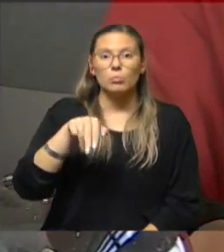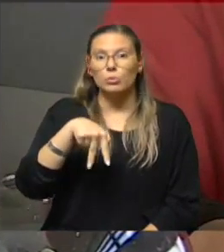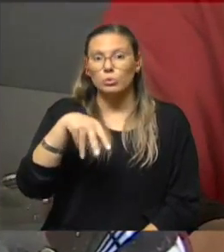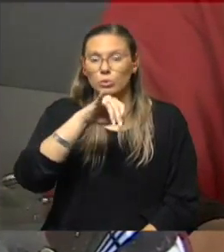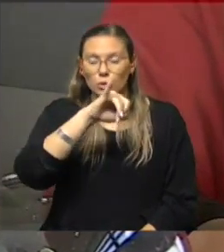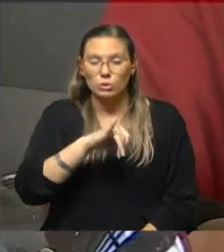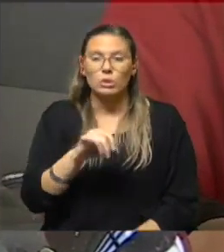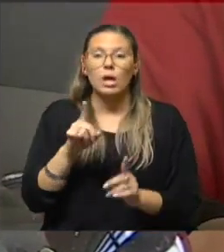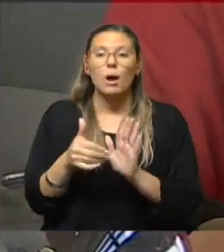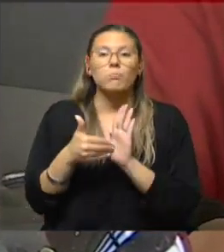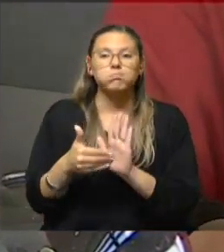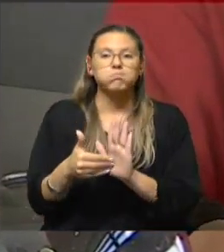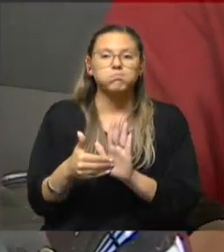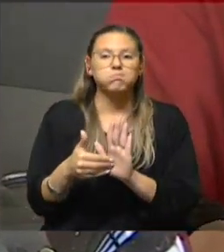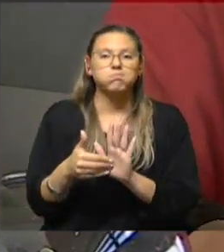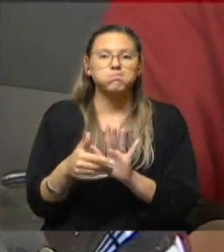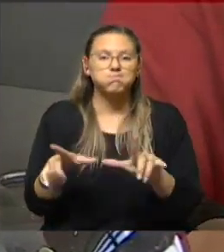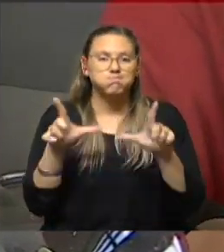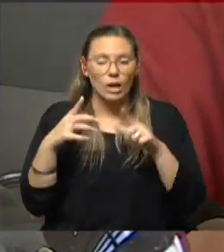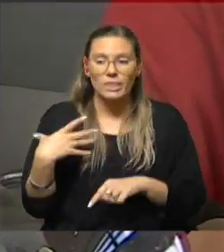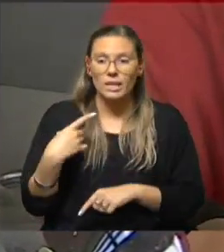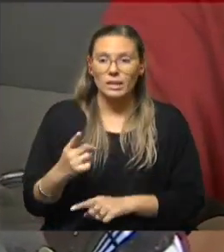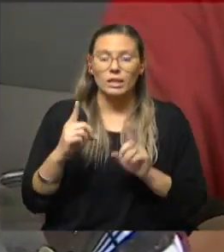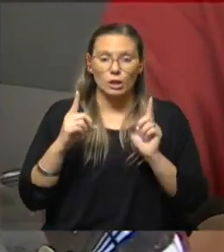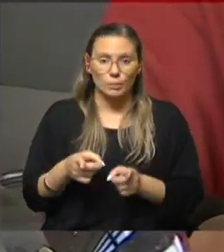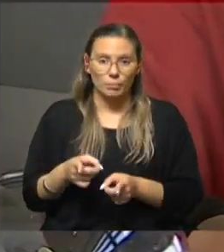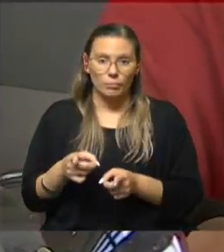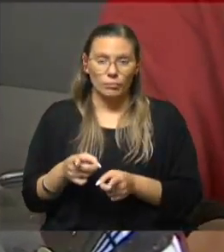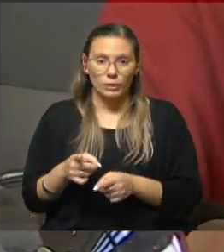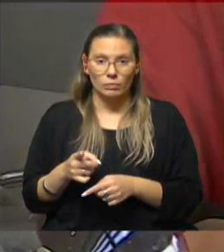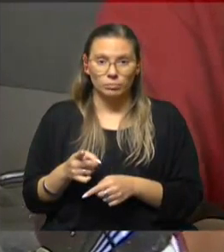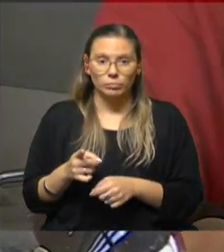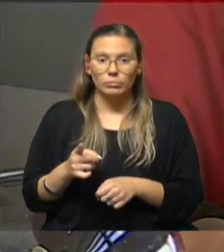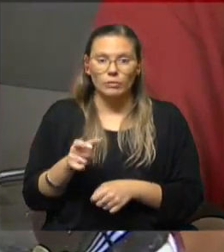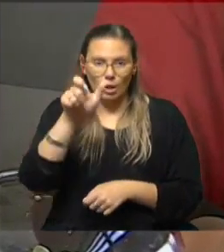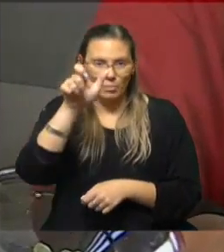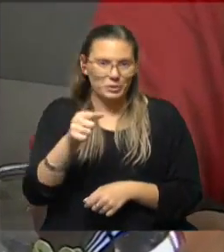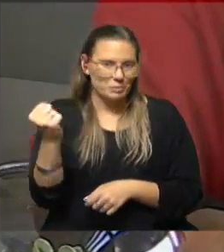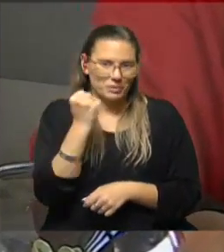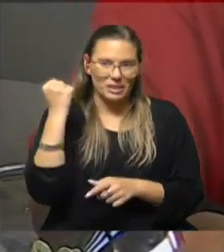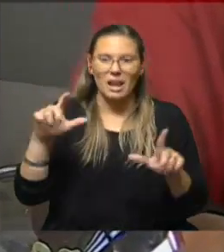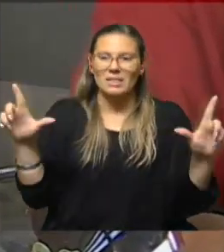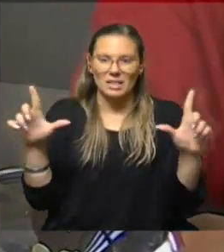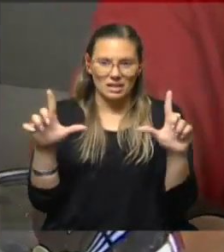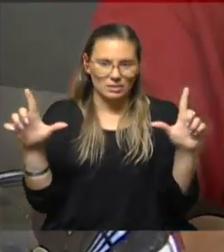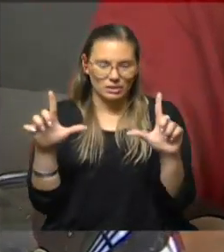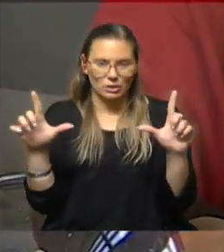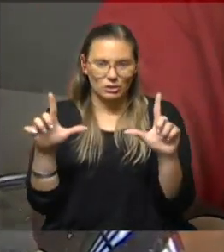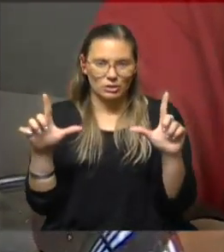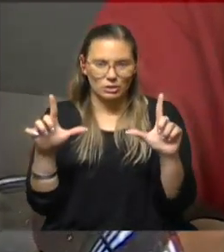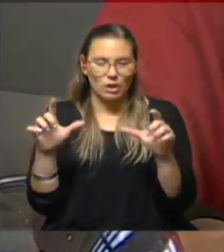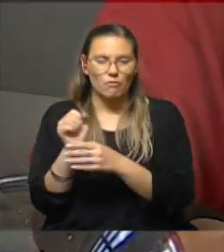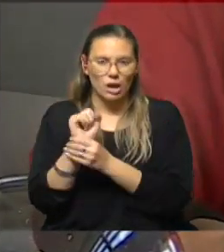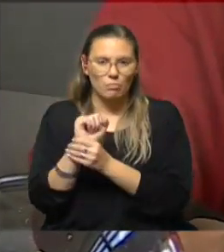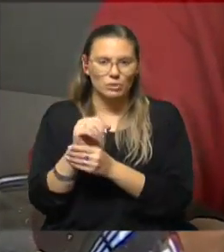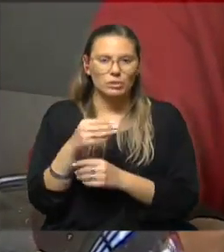está protagonizada y también dirigida por una estrella de la televisión, que es